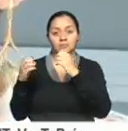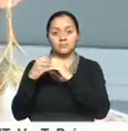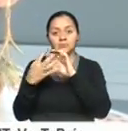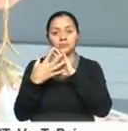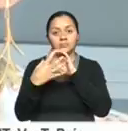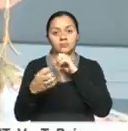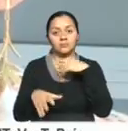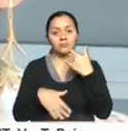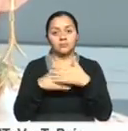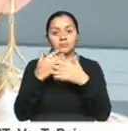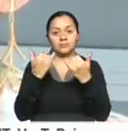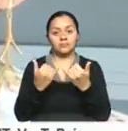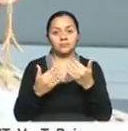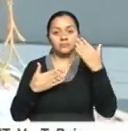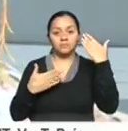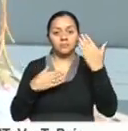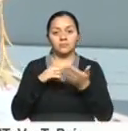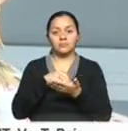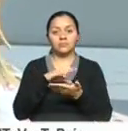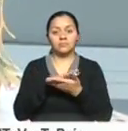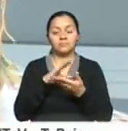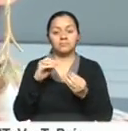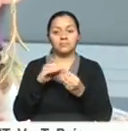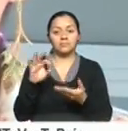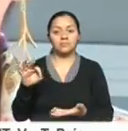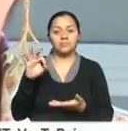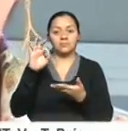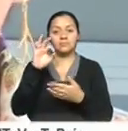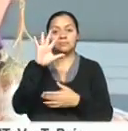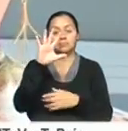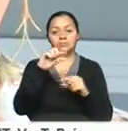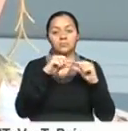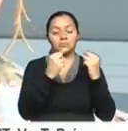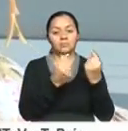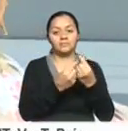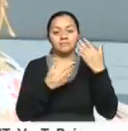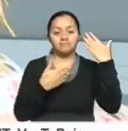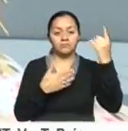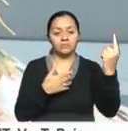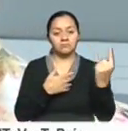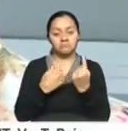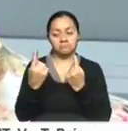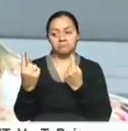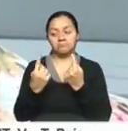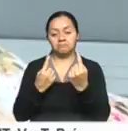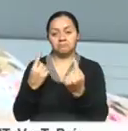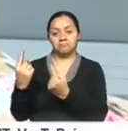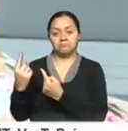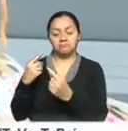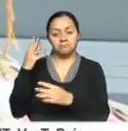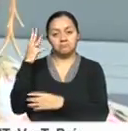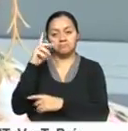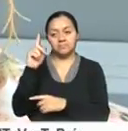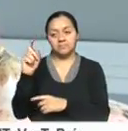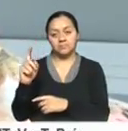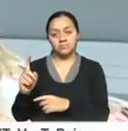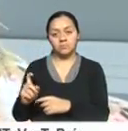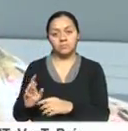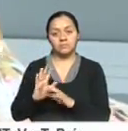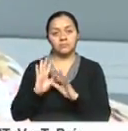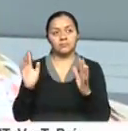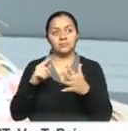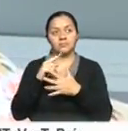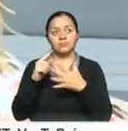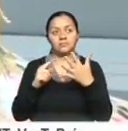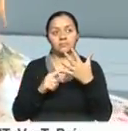comprensión del momento político por las bancadas, un representante de las 5 bancadas, uno por cada bancada, participó con preguntas, cuestionamientos de todos los